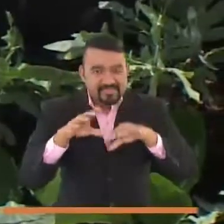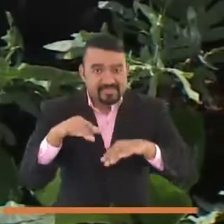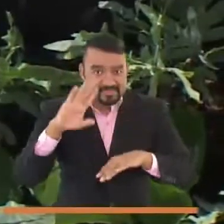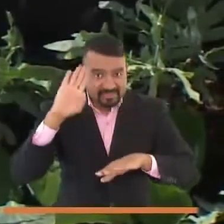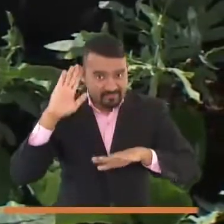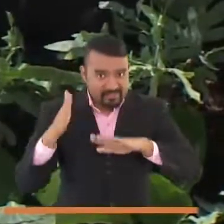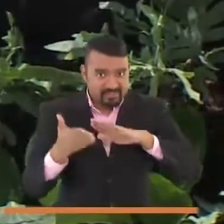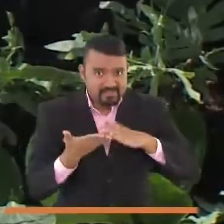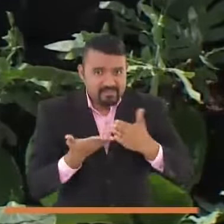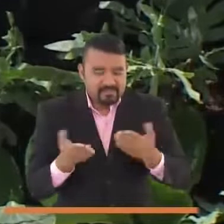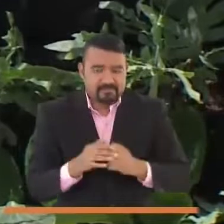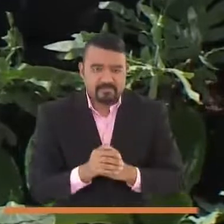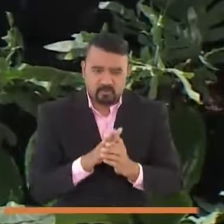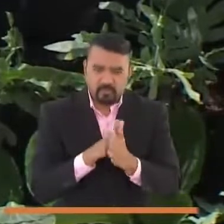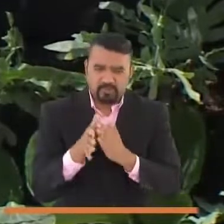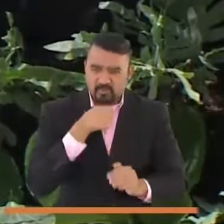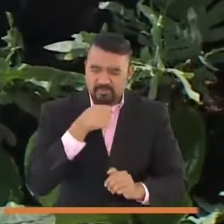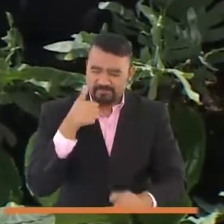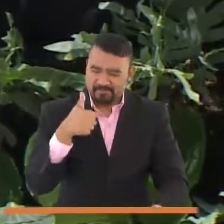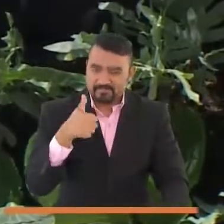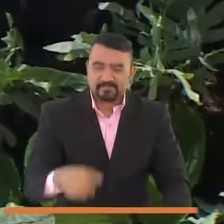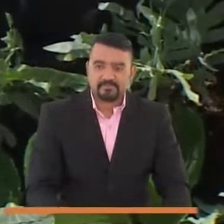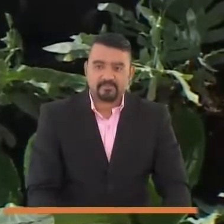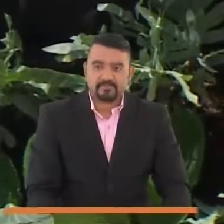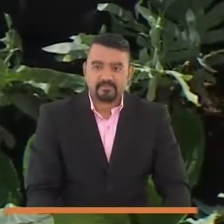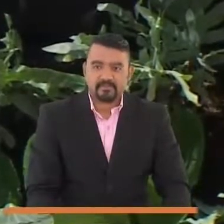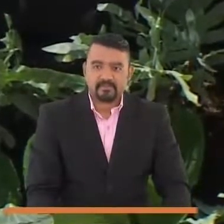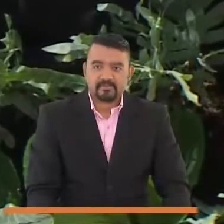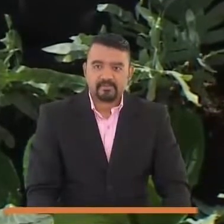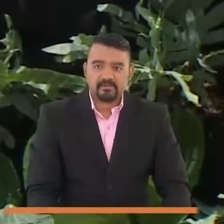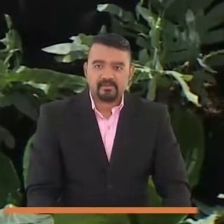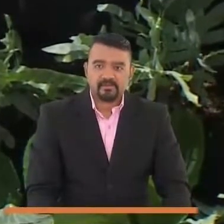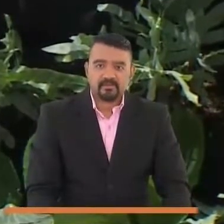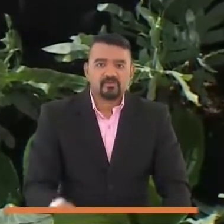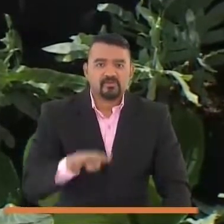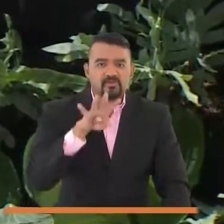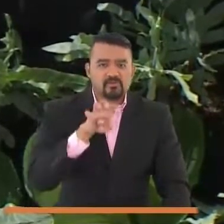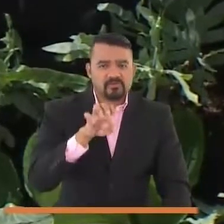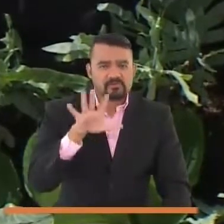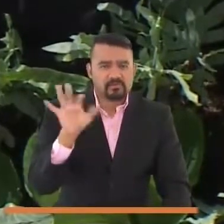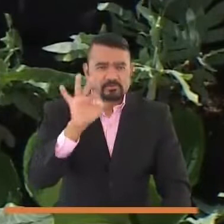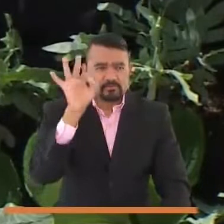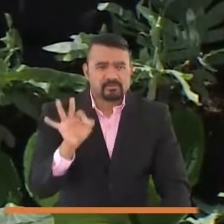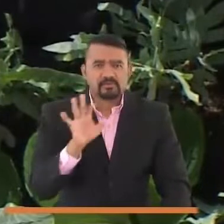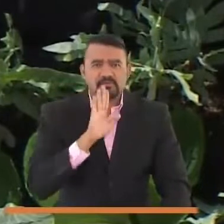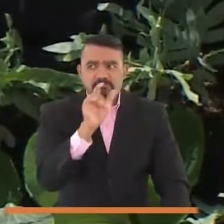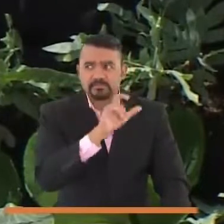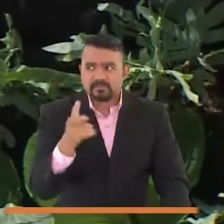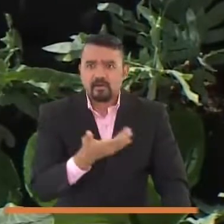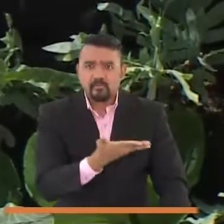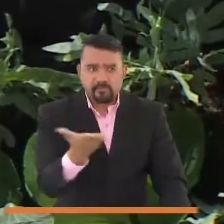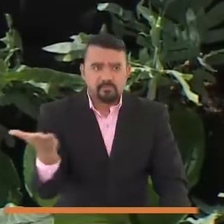buena noticia. Tengo que decir que en un 95% la comunidad me ha apoyado. En